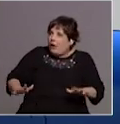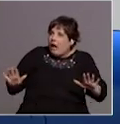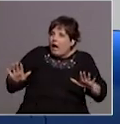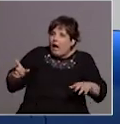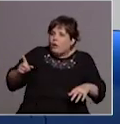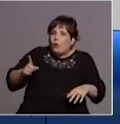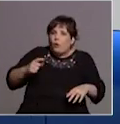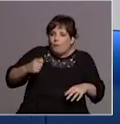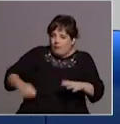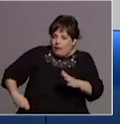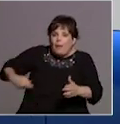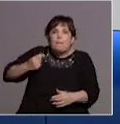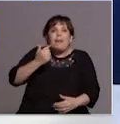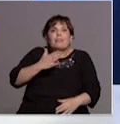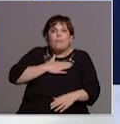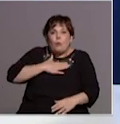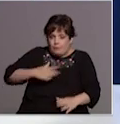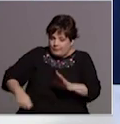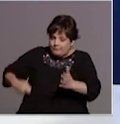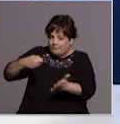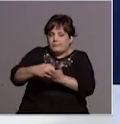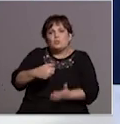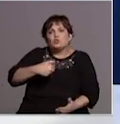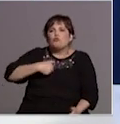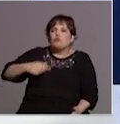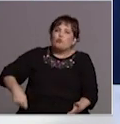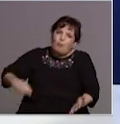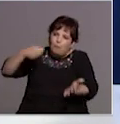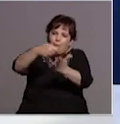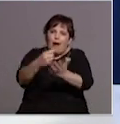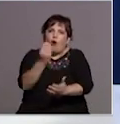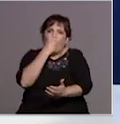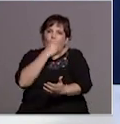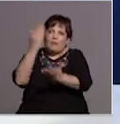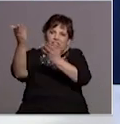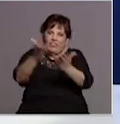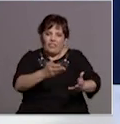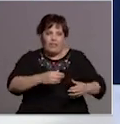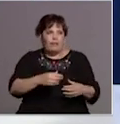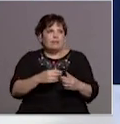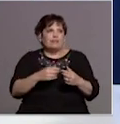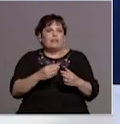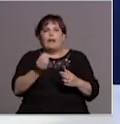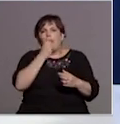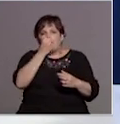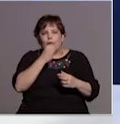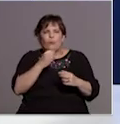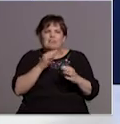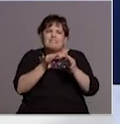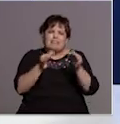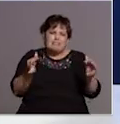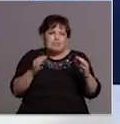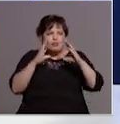los fondos públicos bueno fue una invitación personal del presidente que también se redujo un menú bastante sencillo de hamburguesas